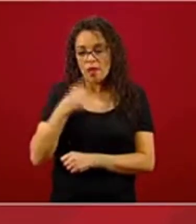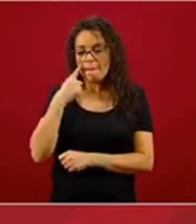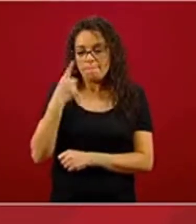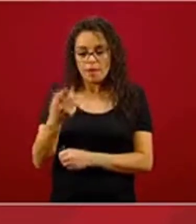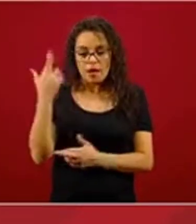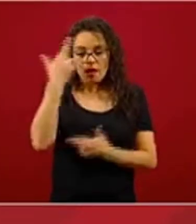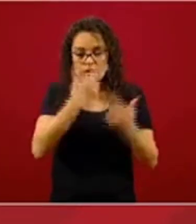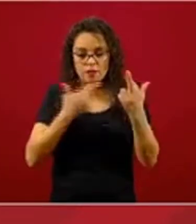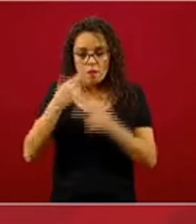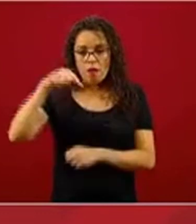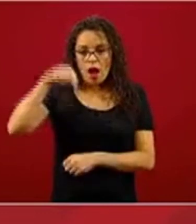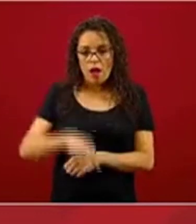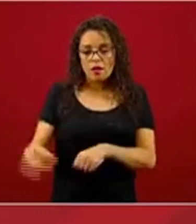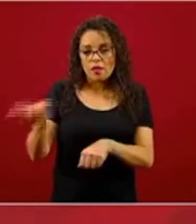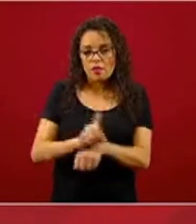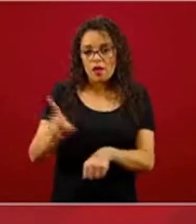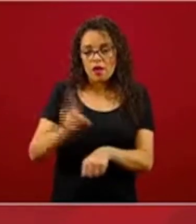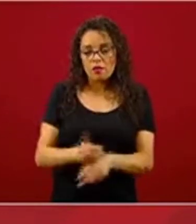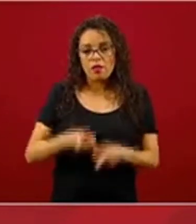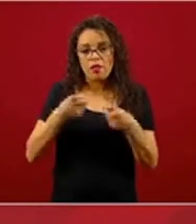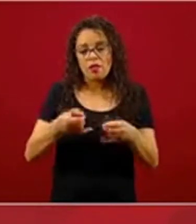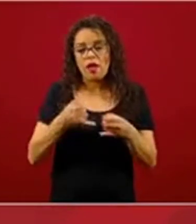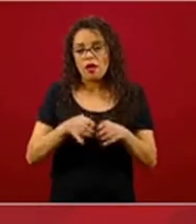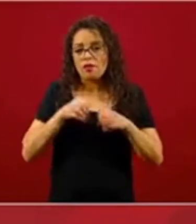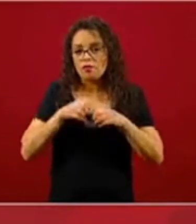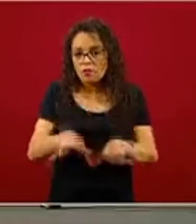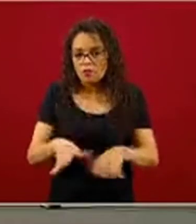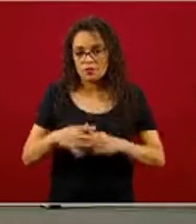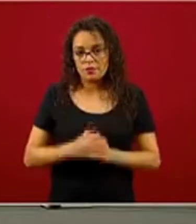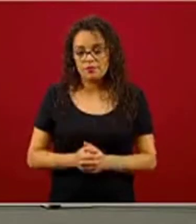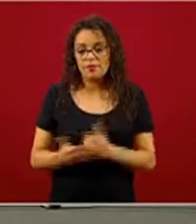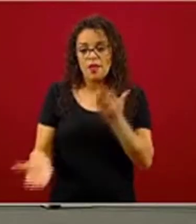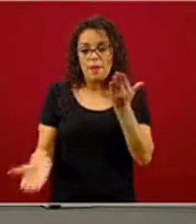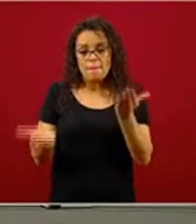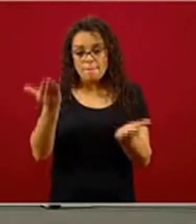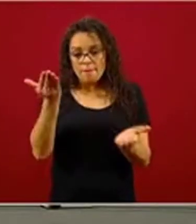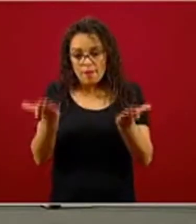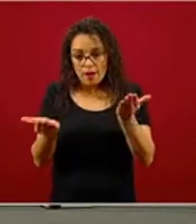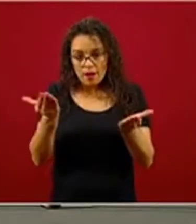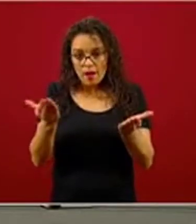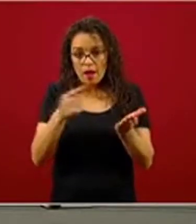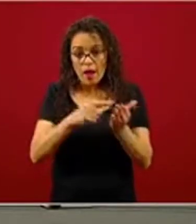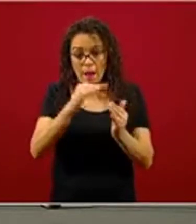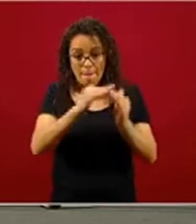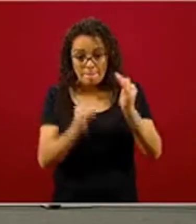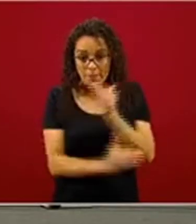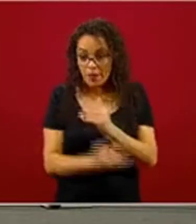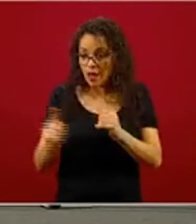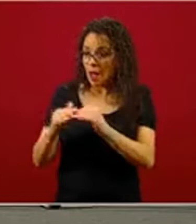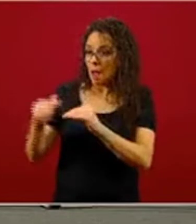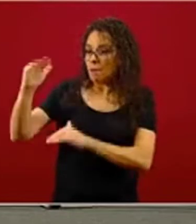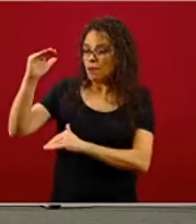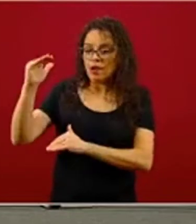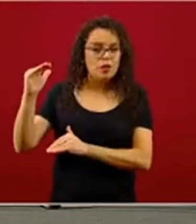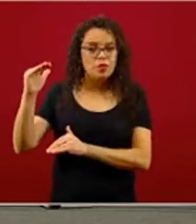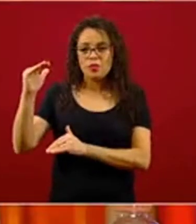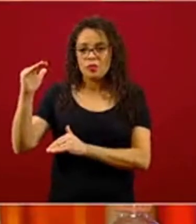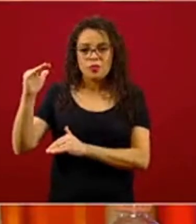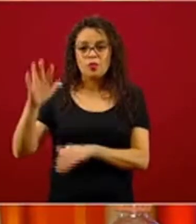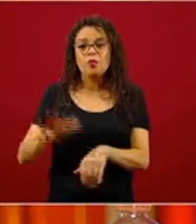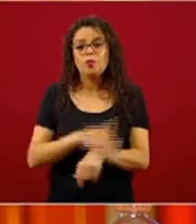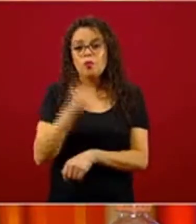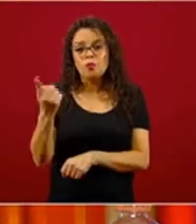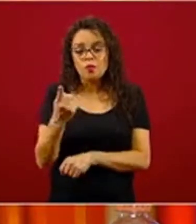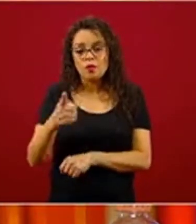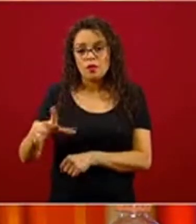balance. ¿Y por qué es un balance y por qué esto no es menor? Porque existen enormes cantidades de personas,